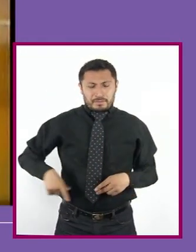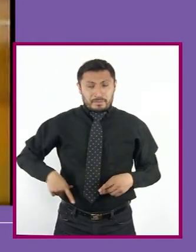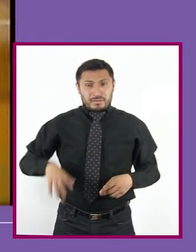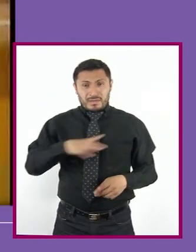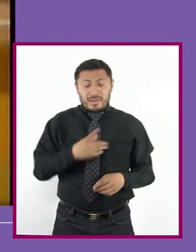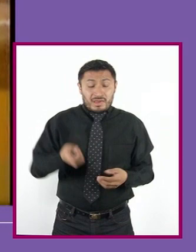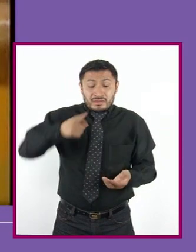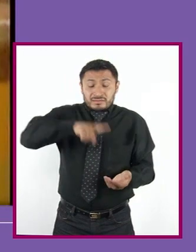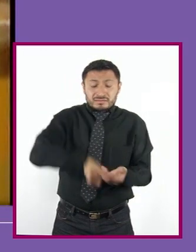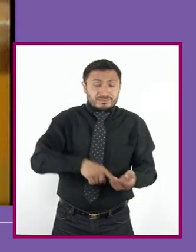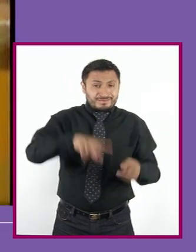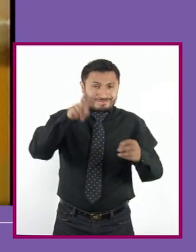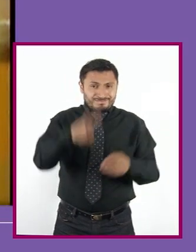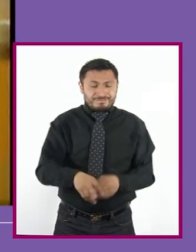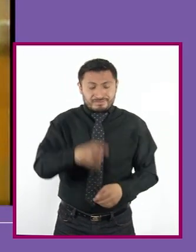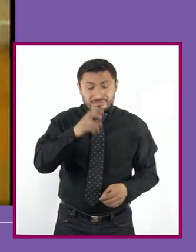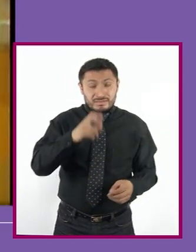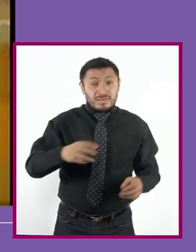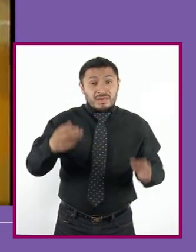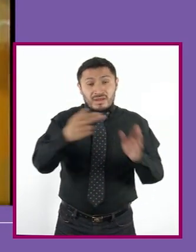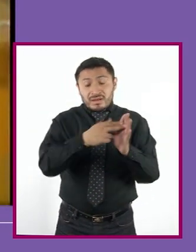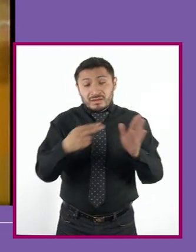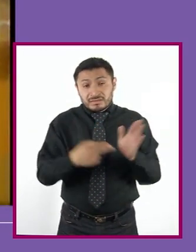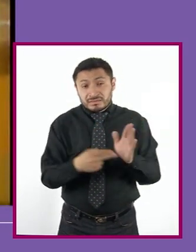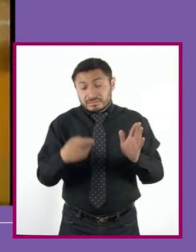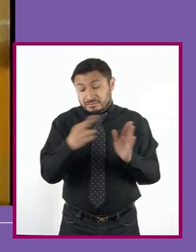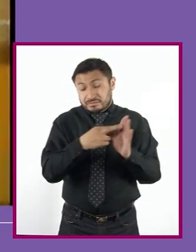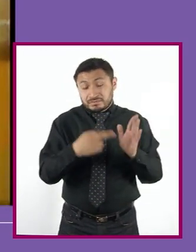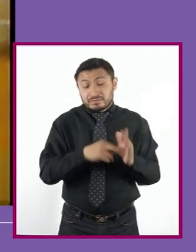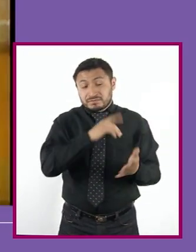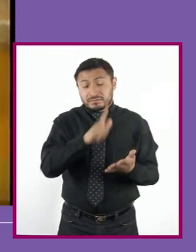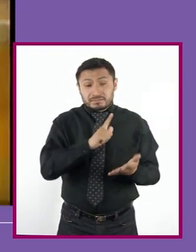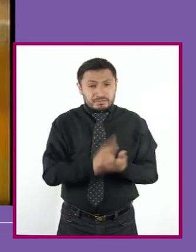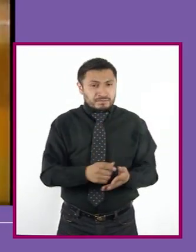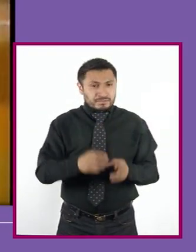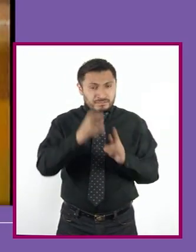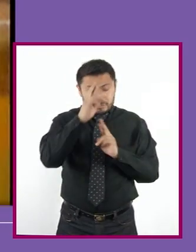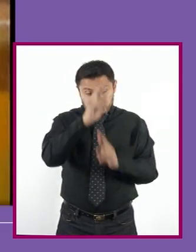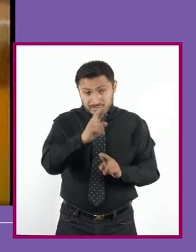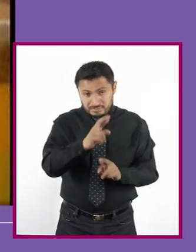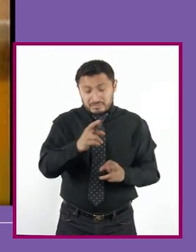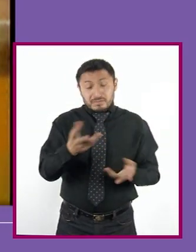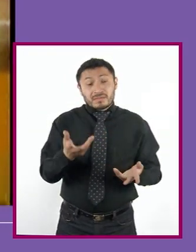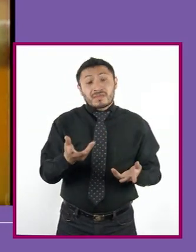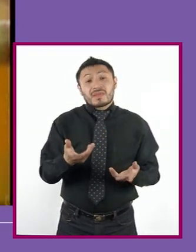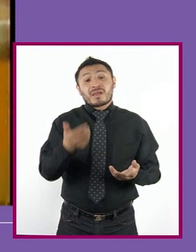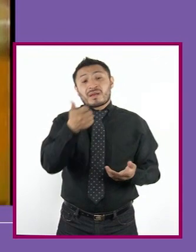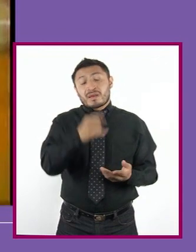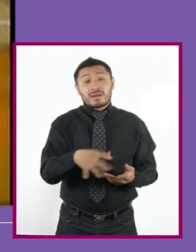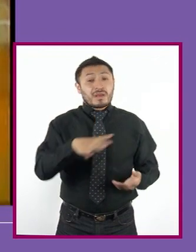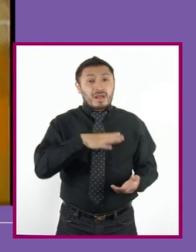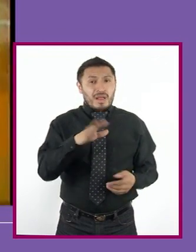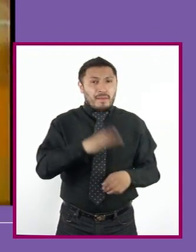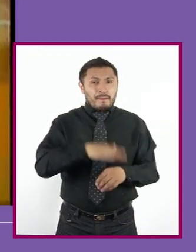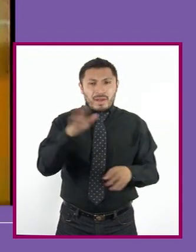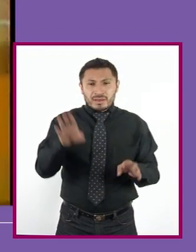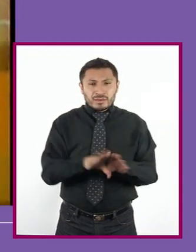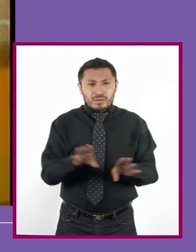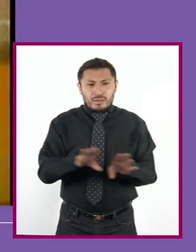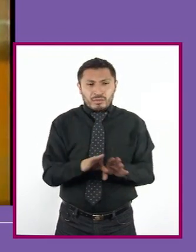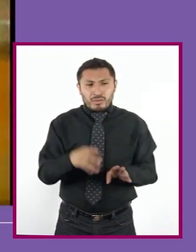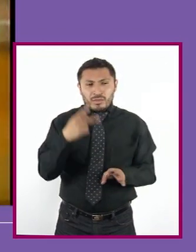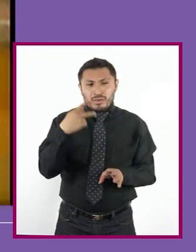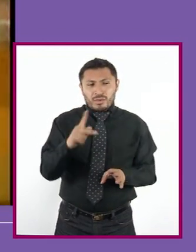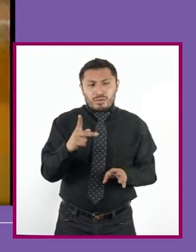régimen verdaderamente de responsabilidades, que respondan por sus actos. Y en esa medida tendrán, digamos, como más acotado